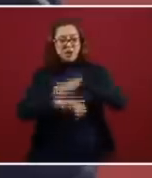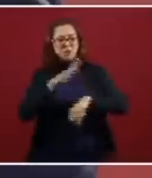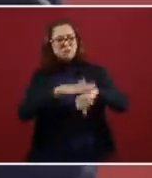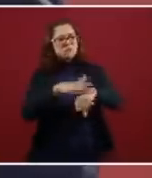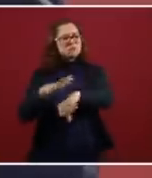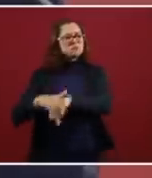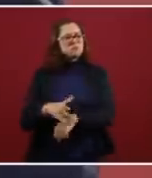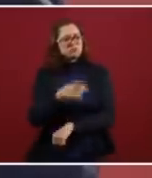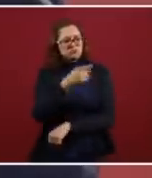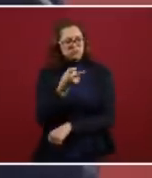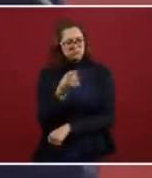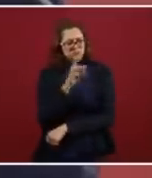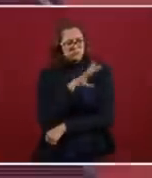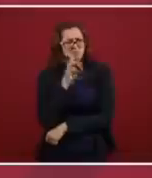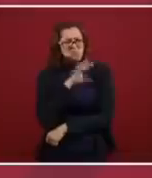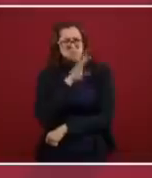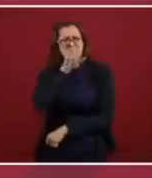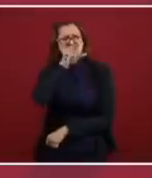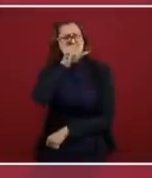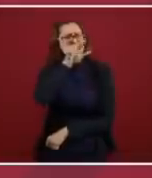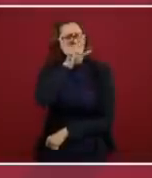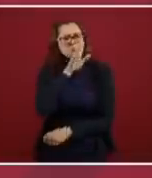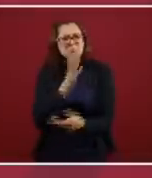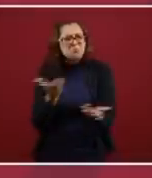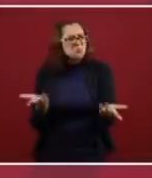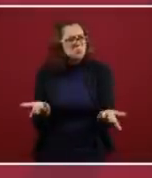se preocupen, el que